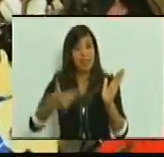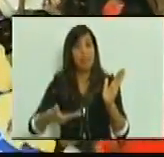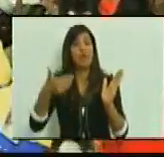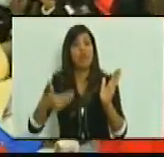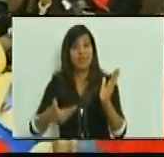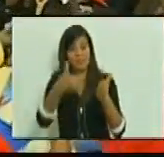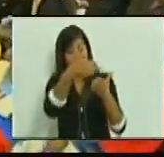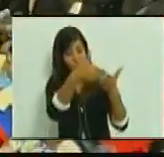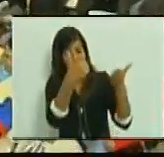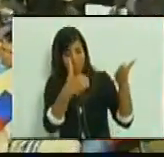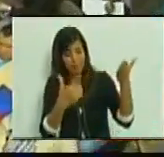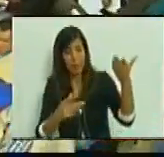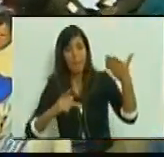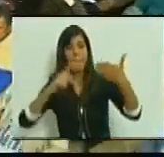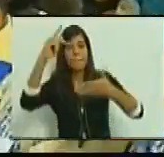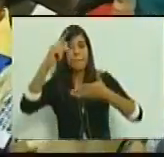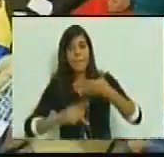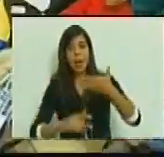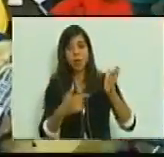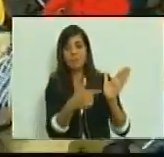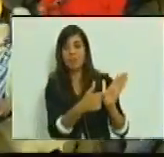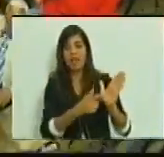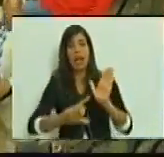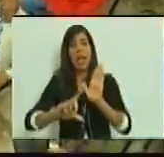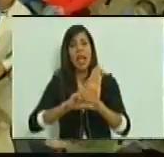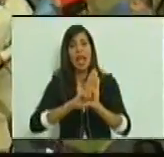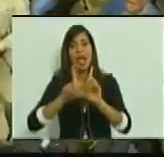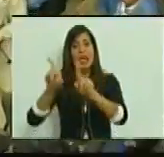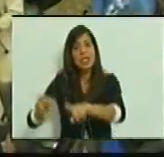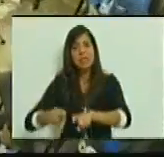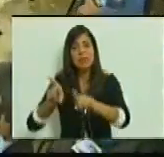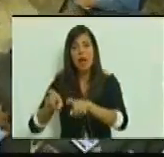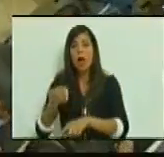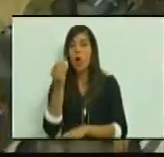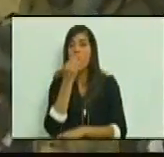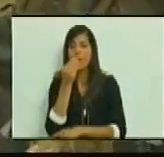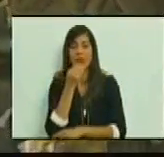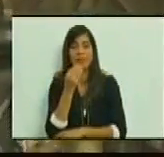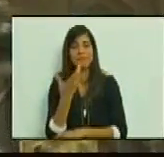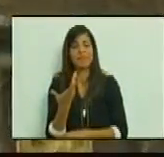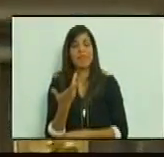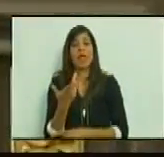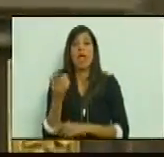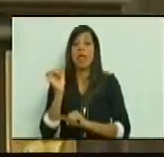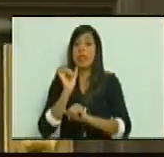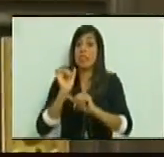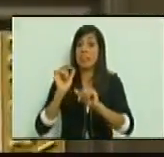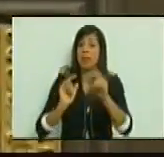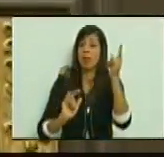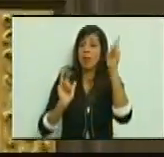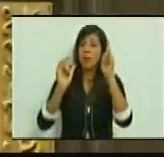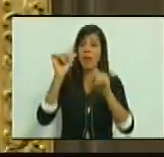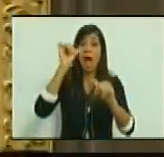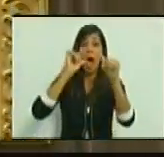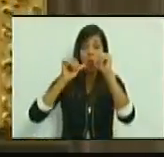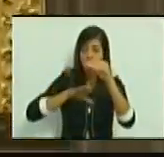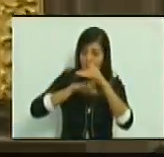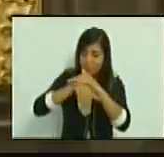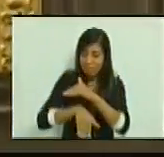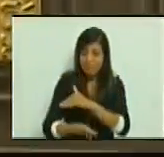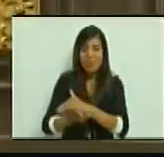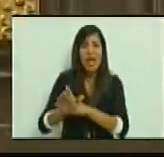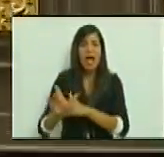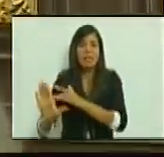que está contemplado en esta ley de Agrosur. La defensa y la preservación del ambiente, la garantía